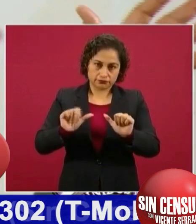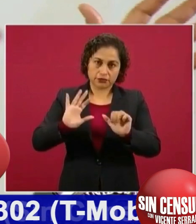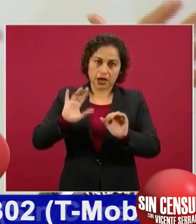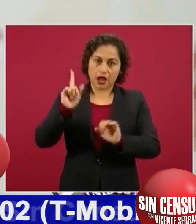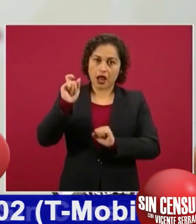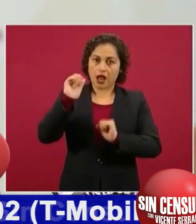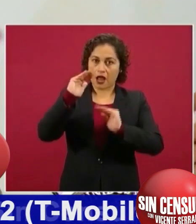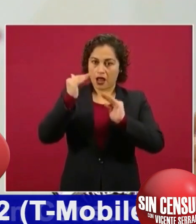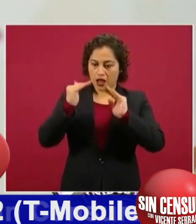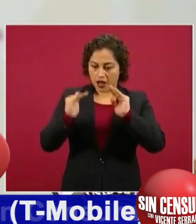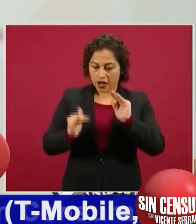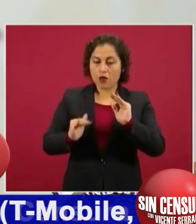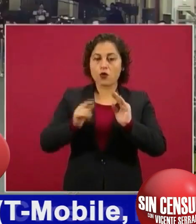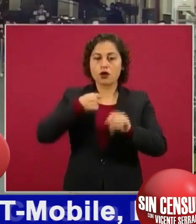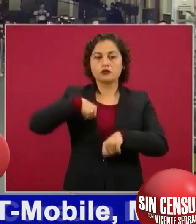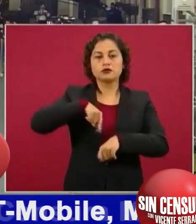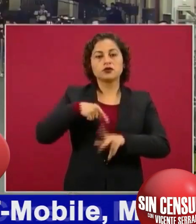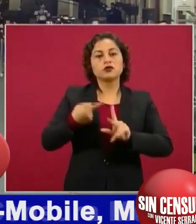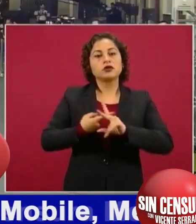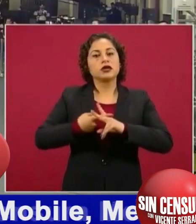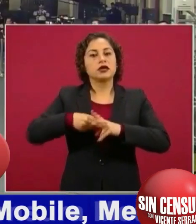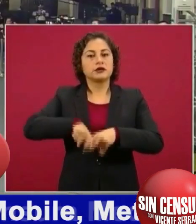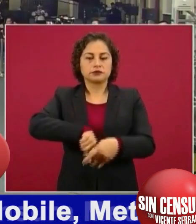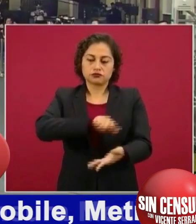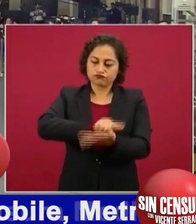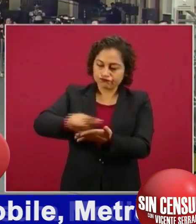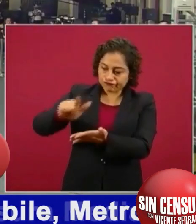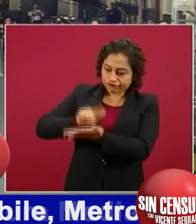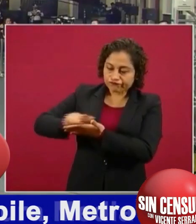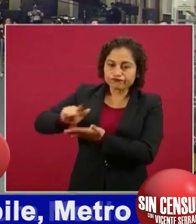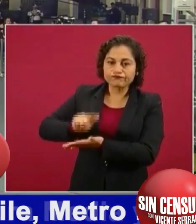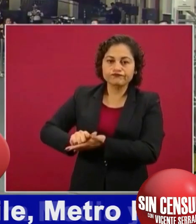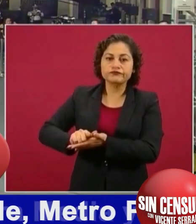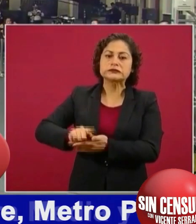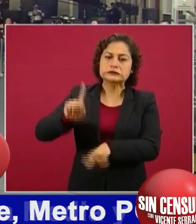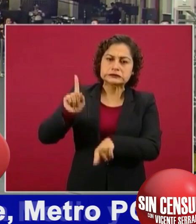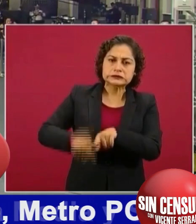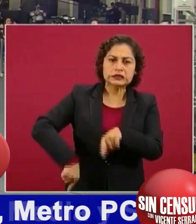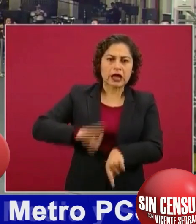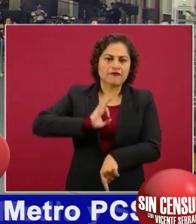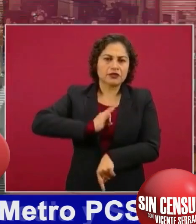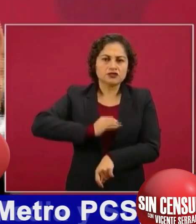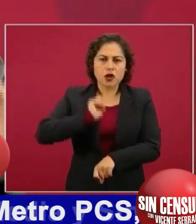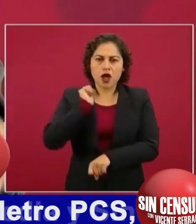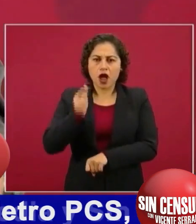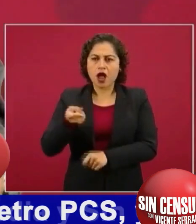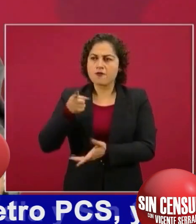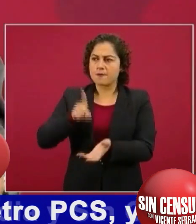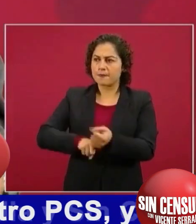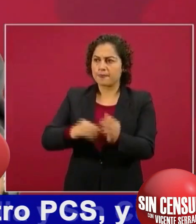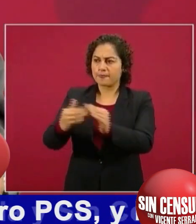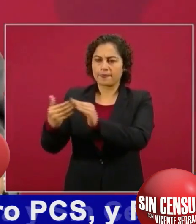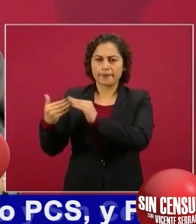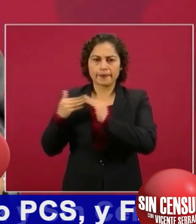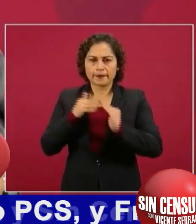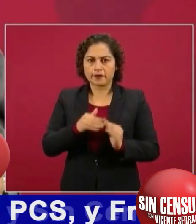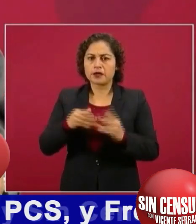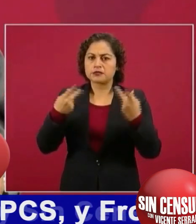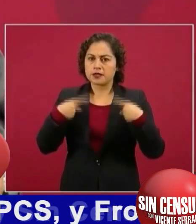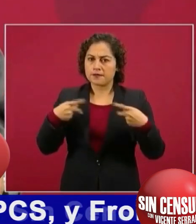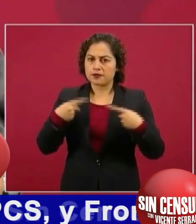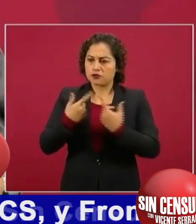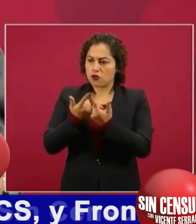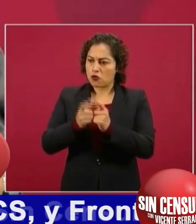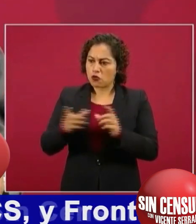pues a limpiar, a desinfectar las viviendas con brigadas de salud